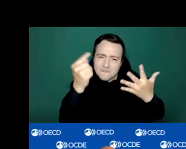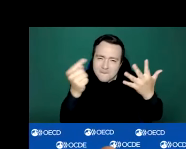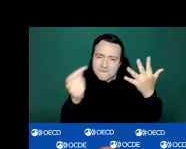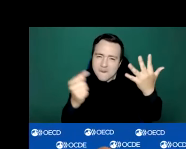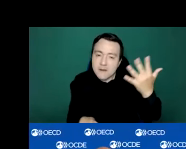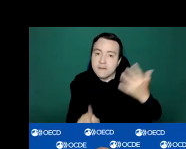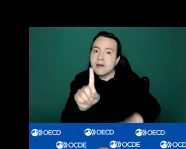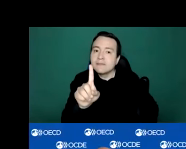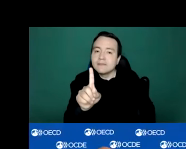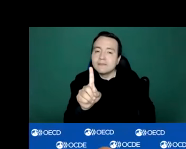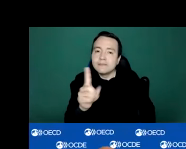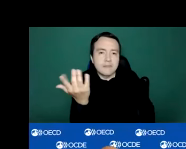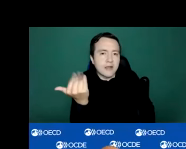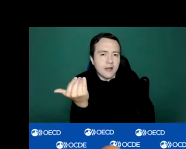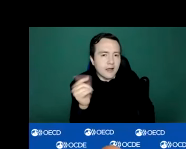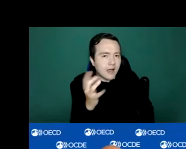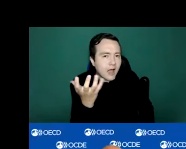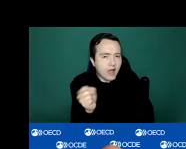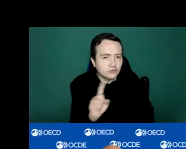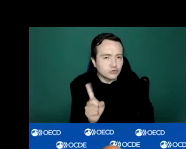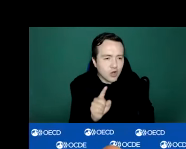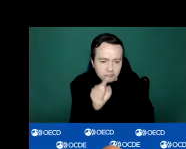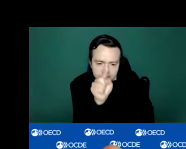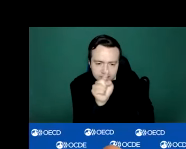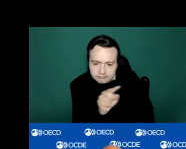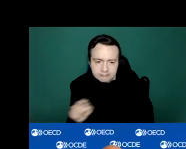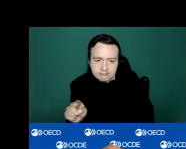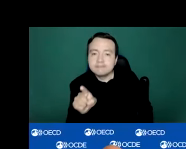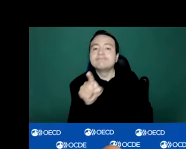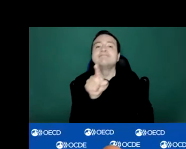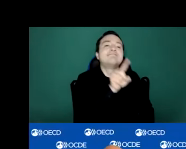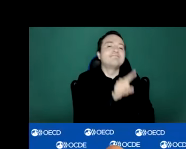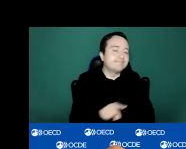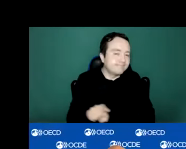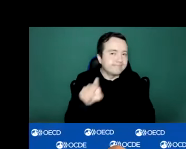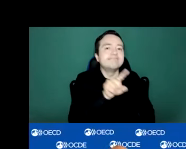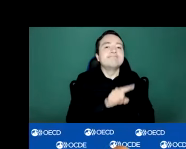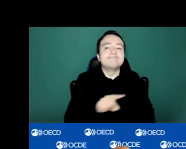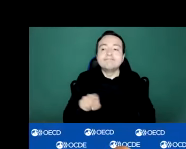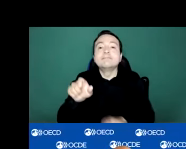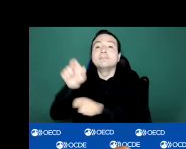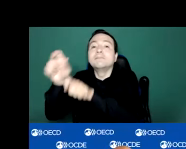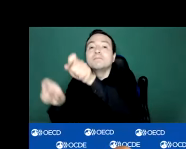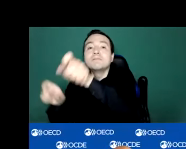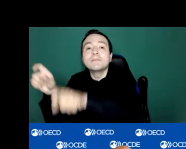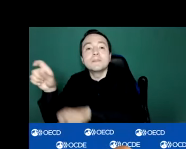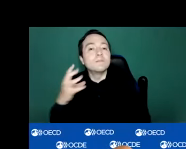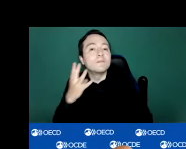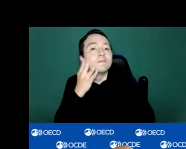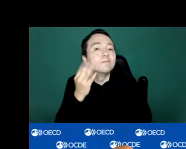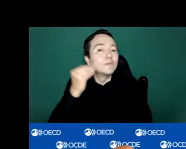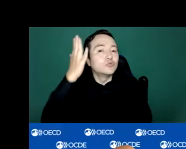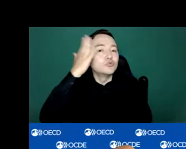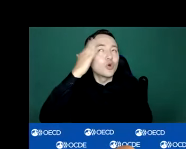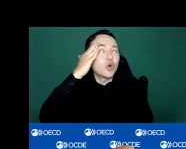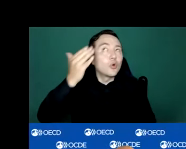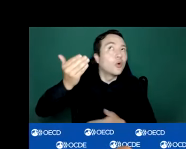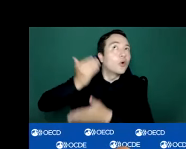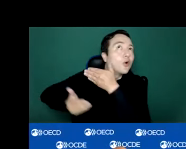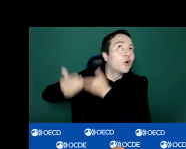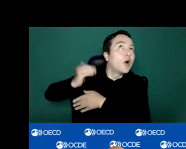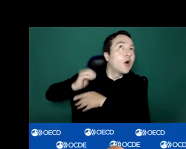Bueno, las experiencias de atención reportadas por los pacientes y los resultados reportados por los pacientes.